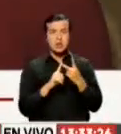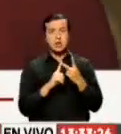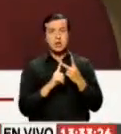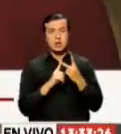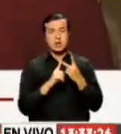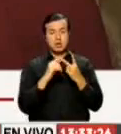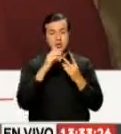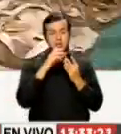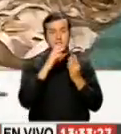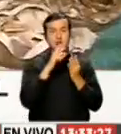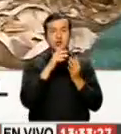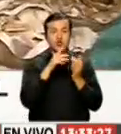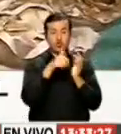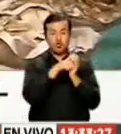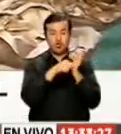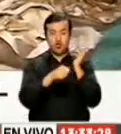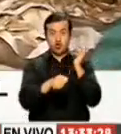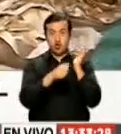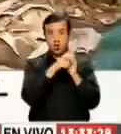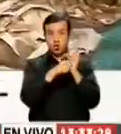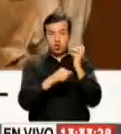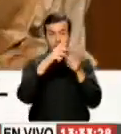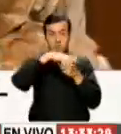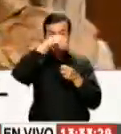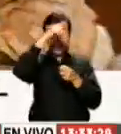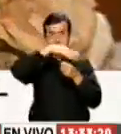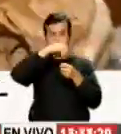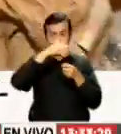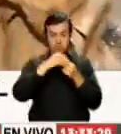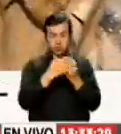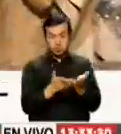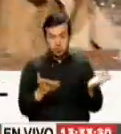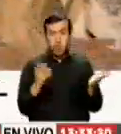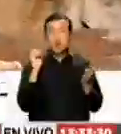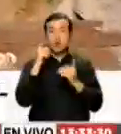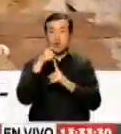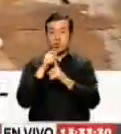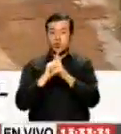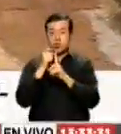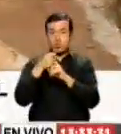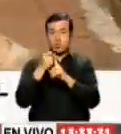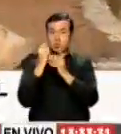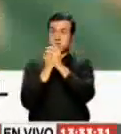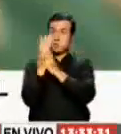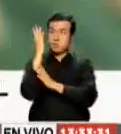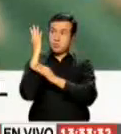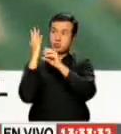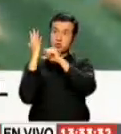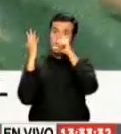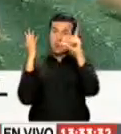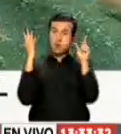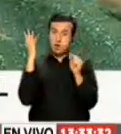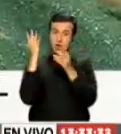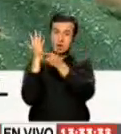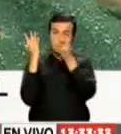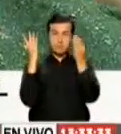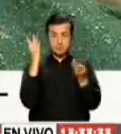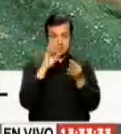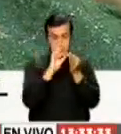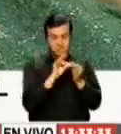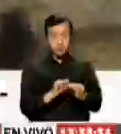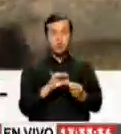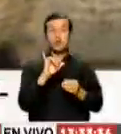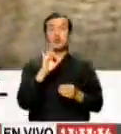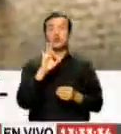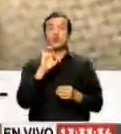el del pelo del choclo. Este nacimiento choneño usa la hoja de plátano para sus figuras. mientras que este otro se basa en el